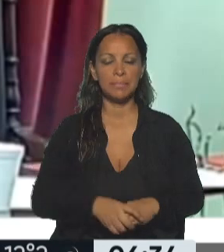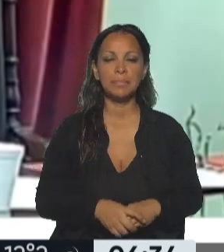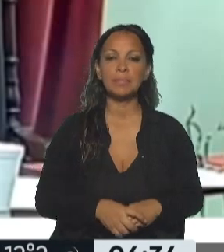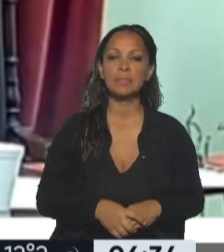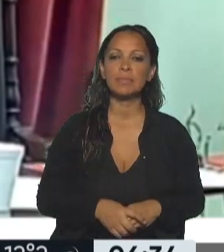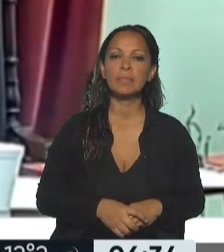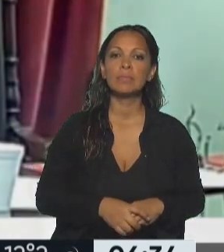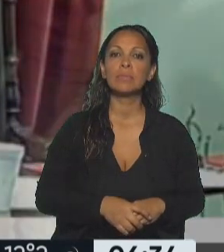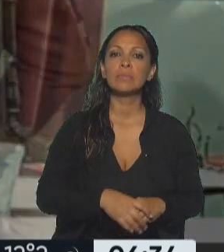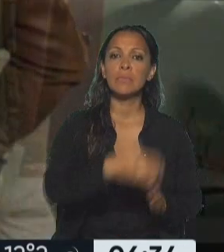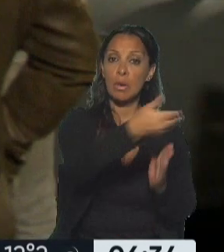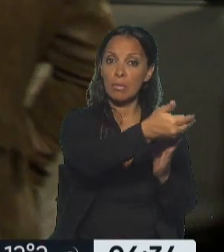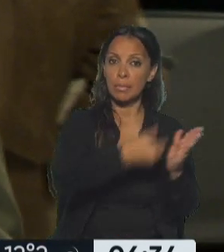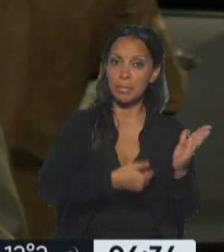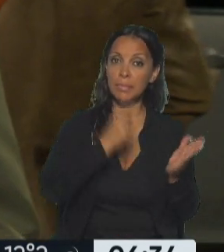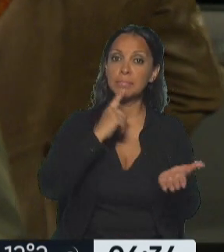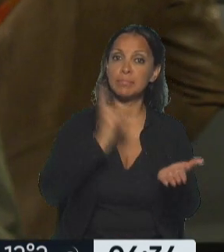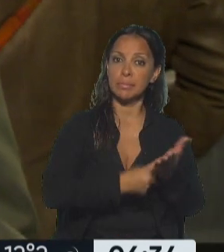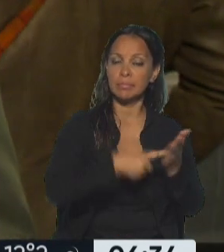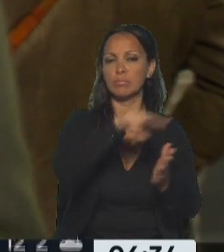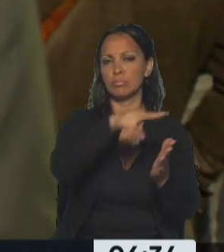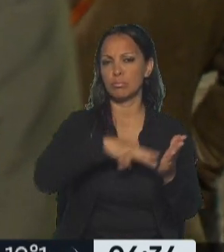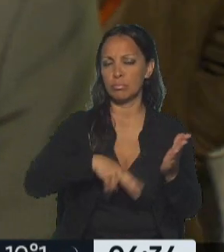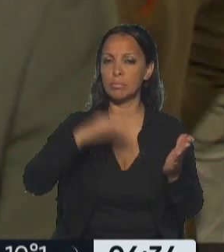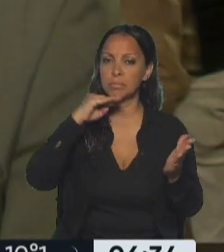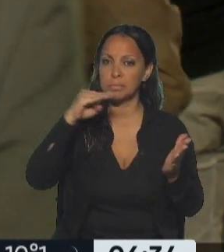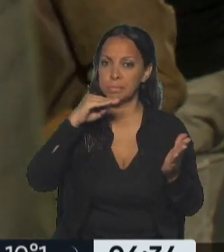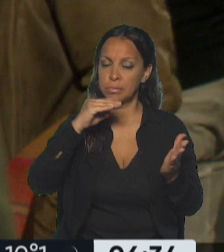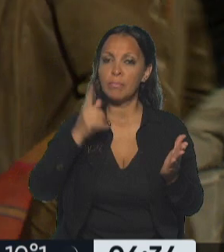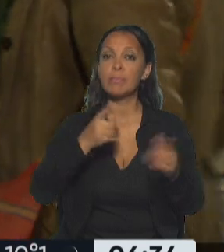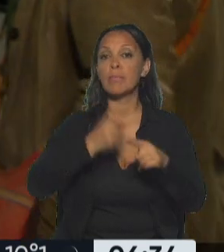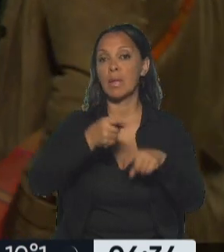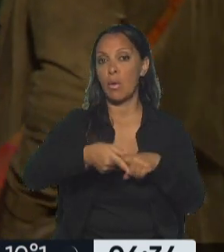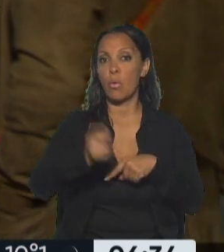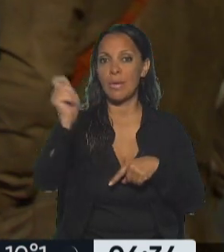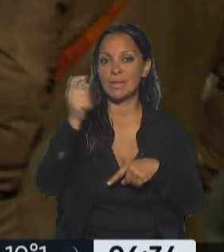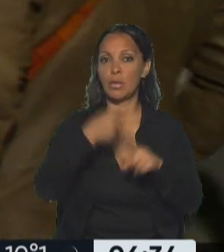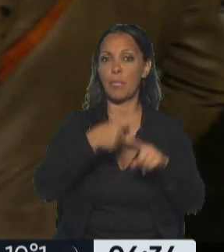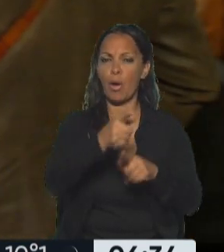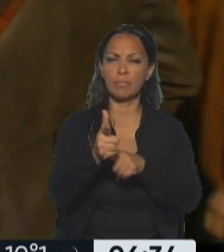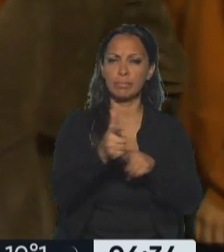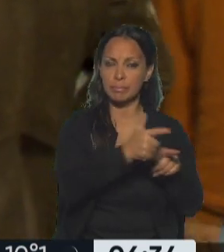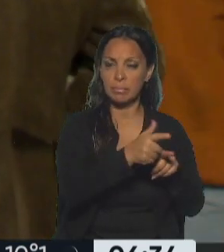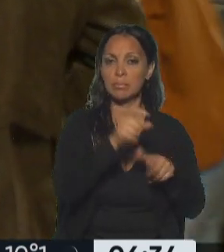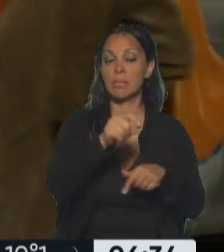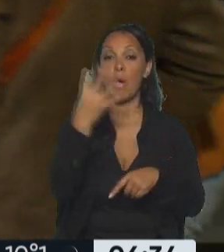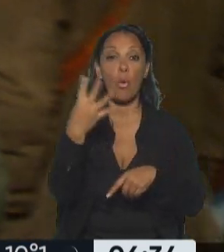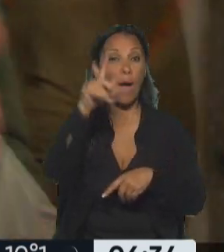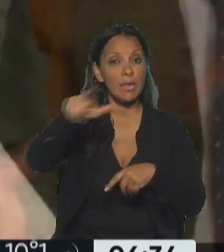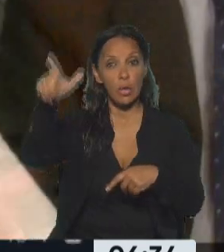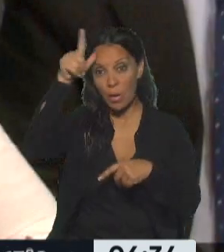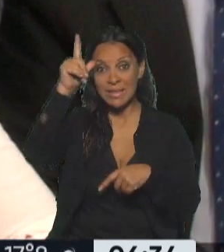se leyó el veredicto de este juicio por la masacre de Monte. Los cuatro policías